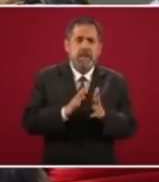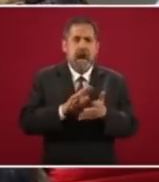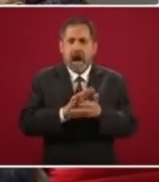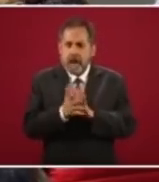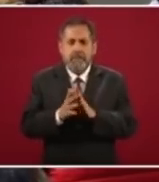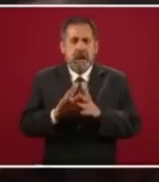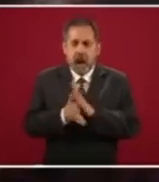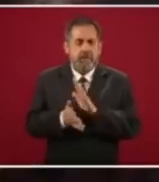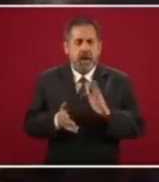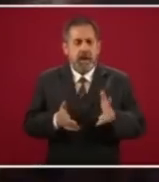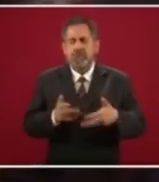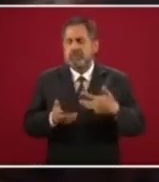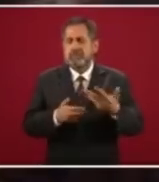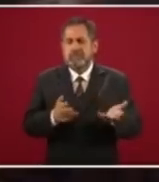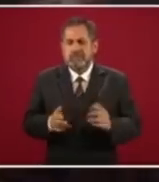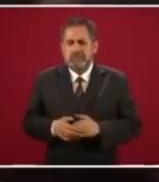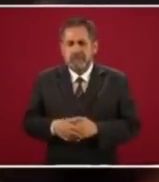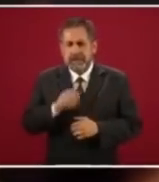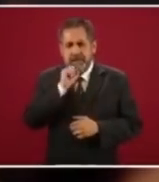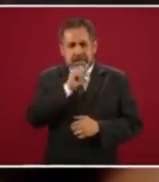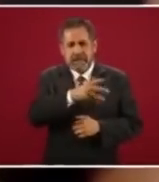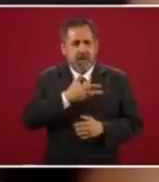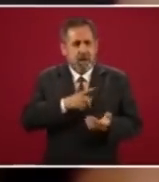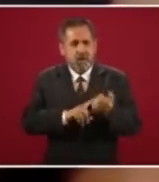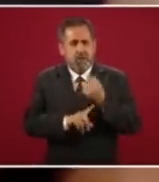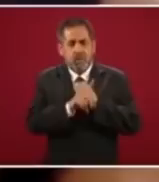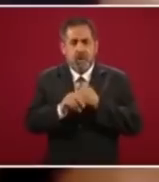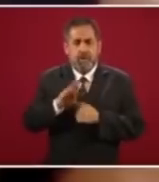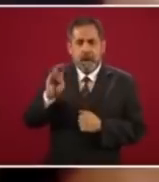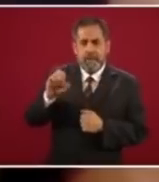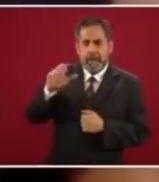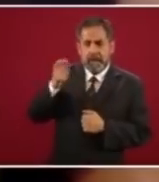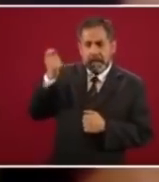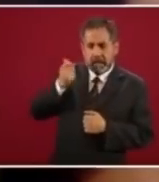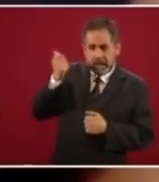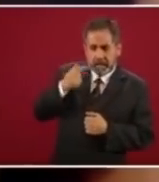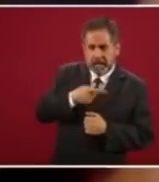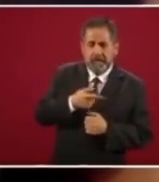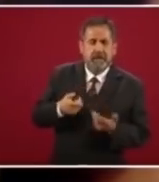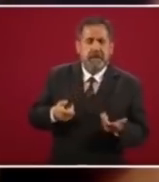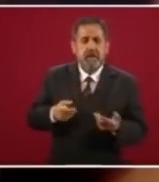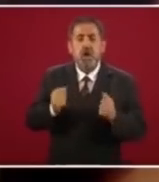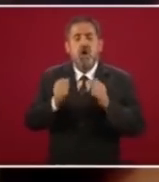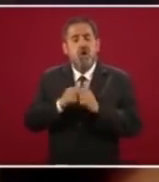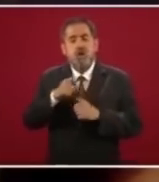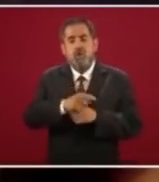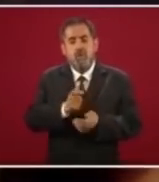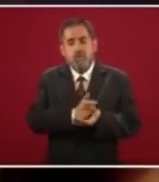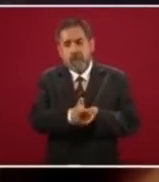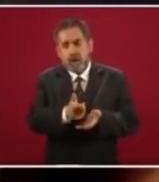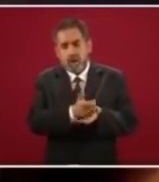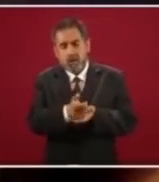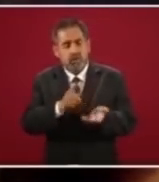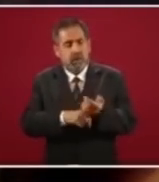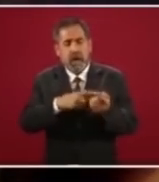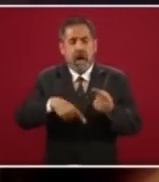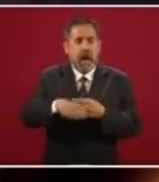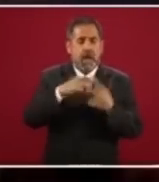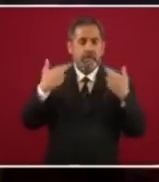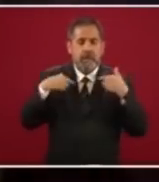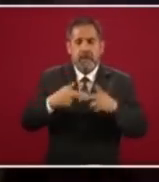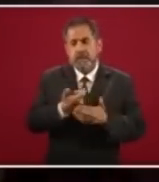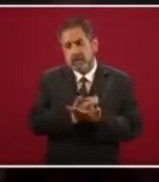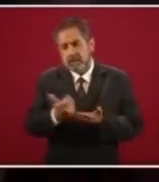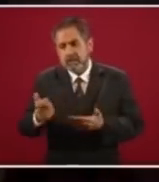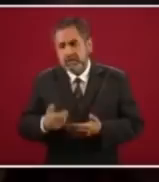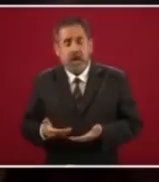constantemente. También tienen problemas con las becas los muchachos y con los pagos los maestros.